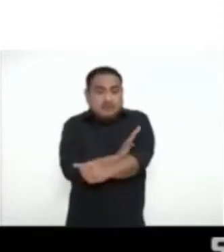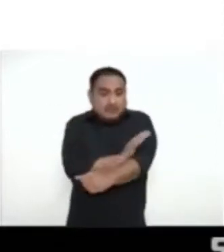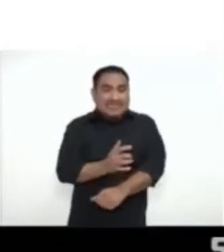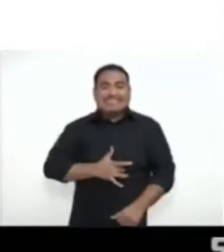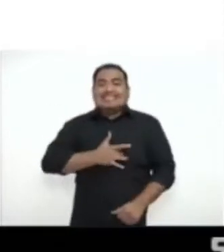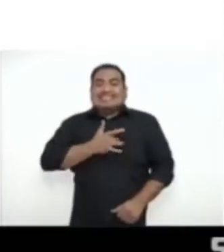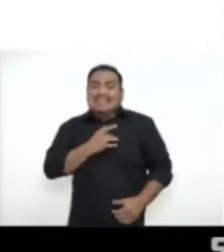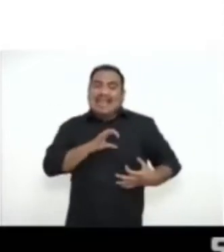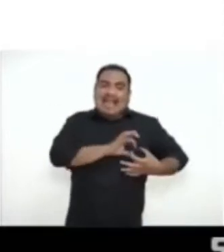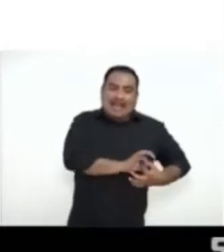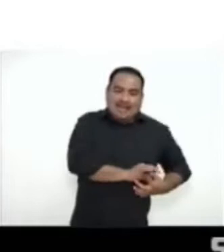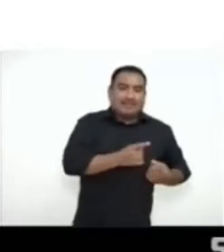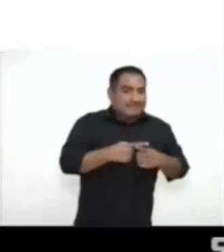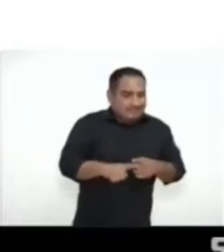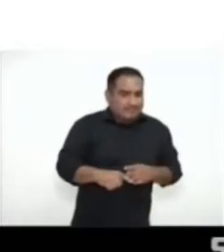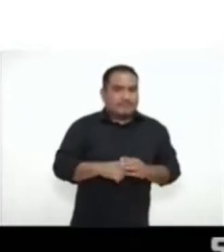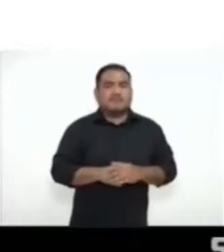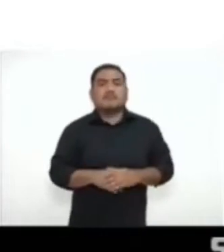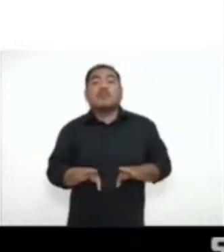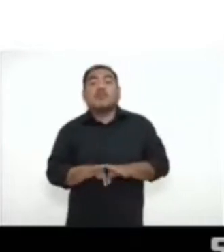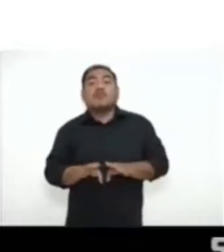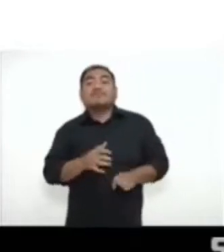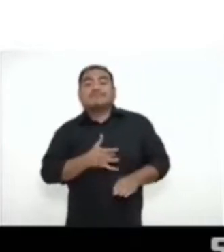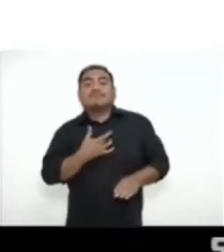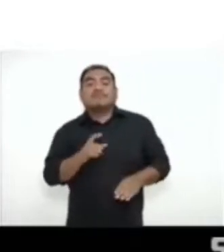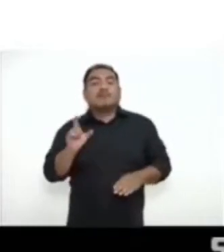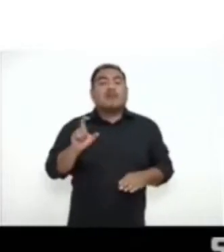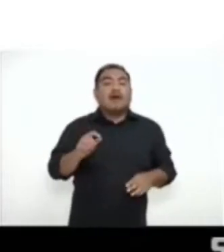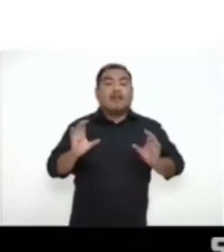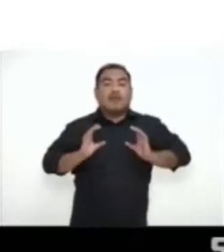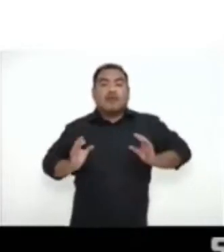sienten. ¿Y cómo se sienten? A través de las sensaciones.